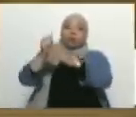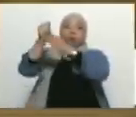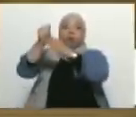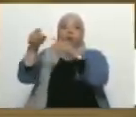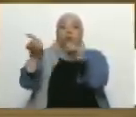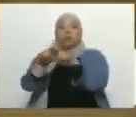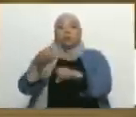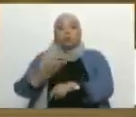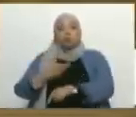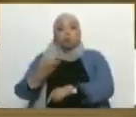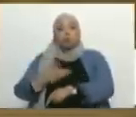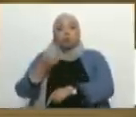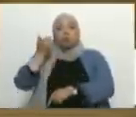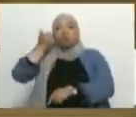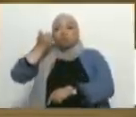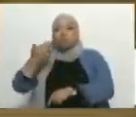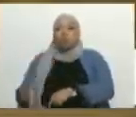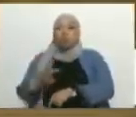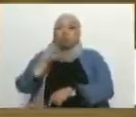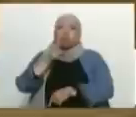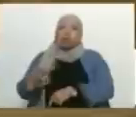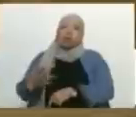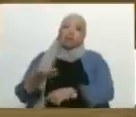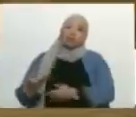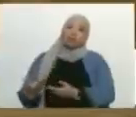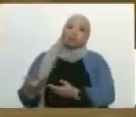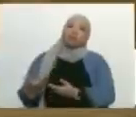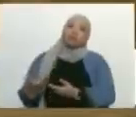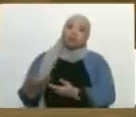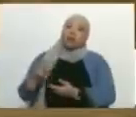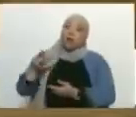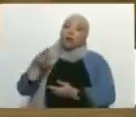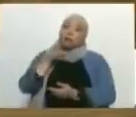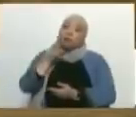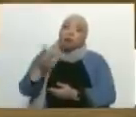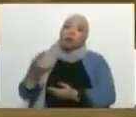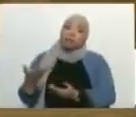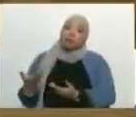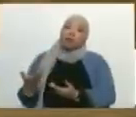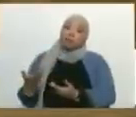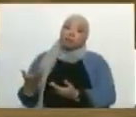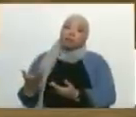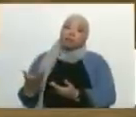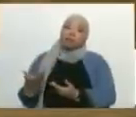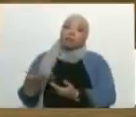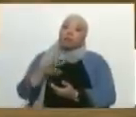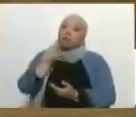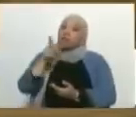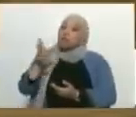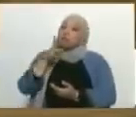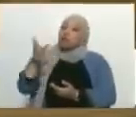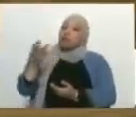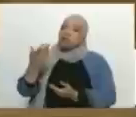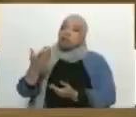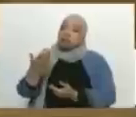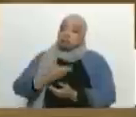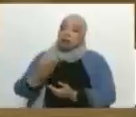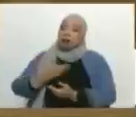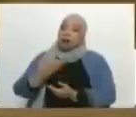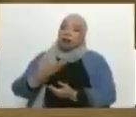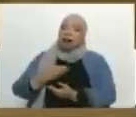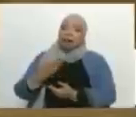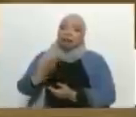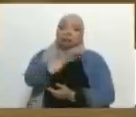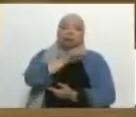usted. Eso sí es horroroso. Horroroso es que le quedó grande el cargo,